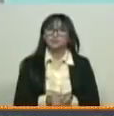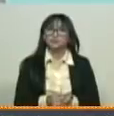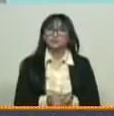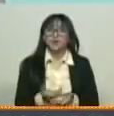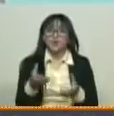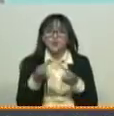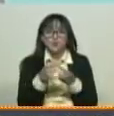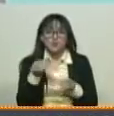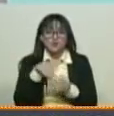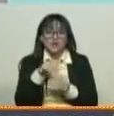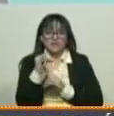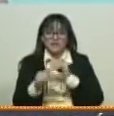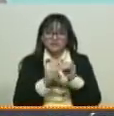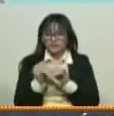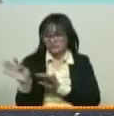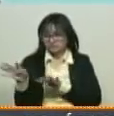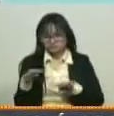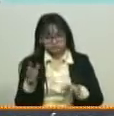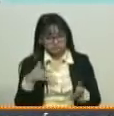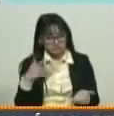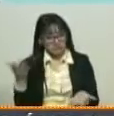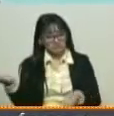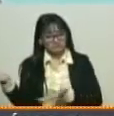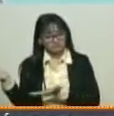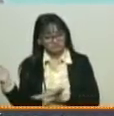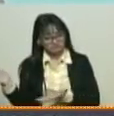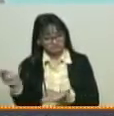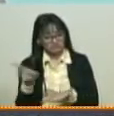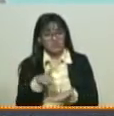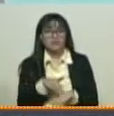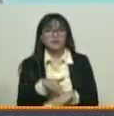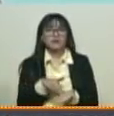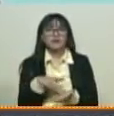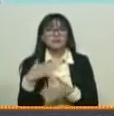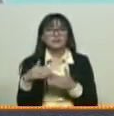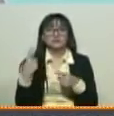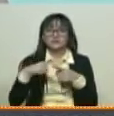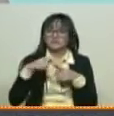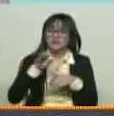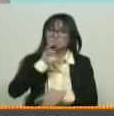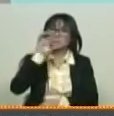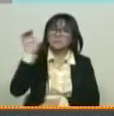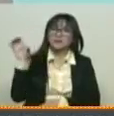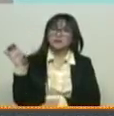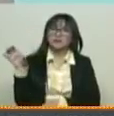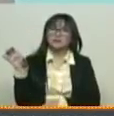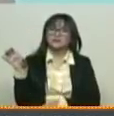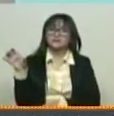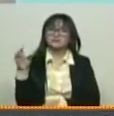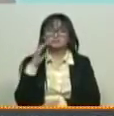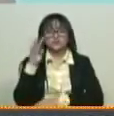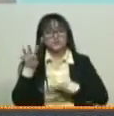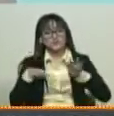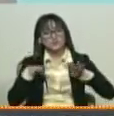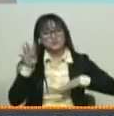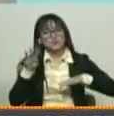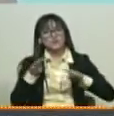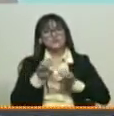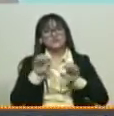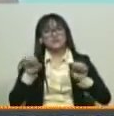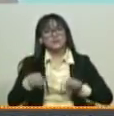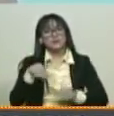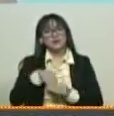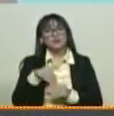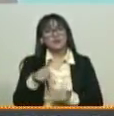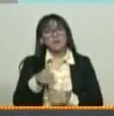organismos electorales internacionales, pueden venir procesos de distintos países para observar el sistema electoral